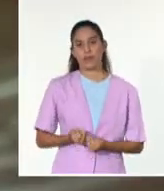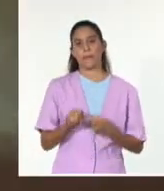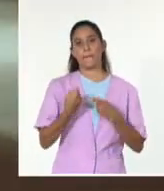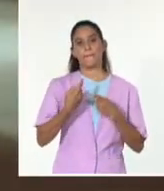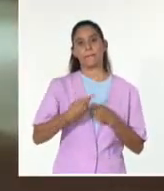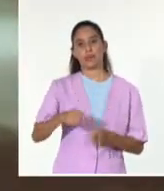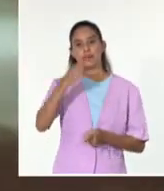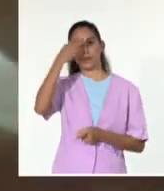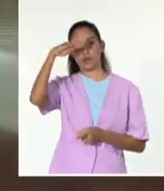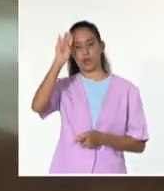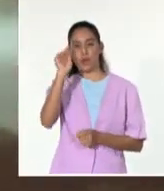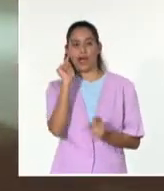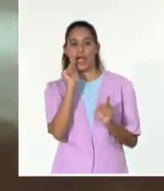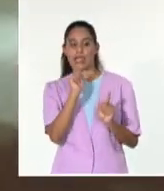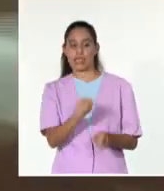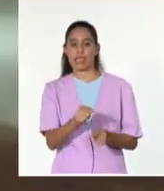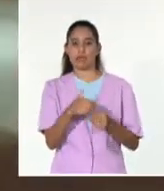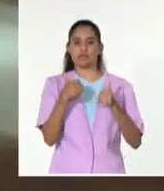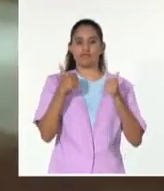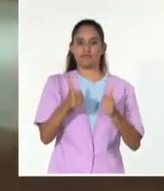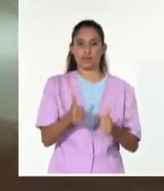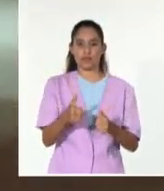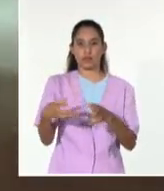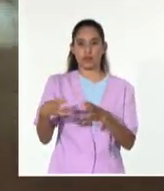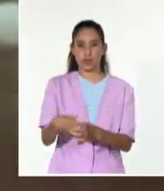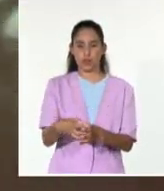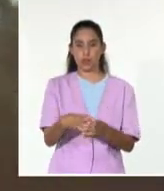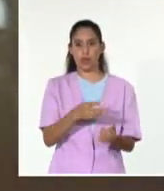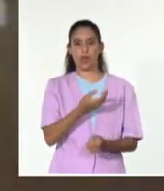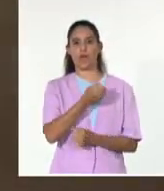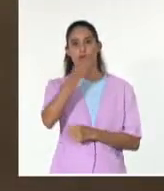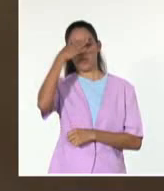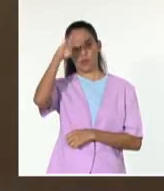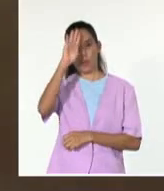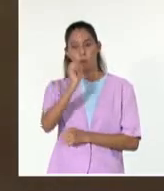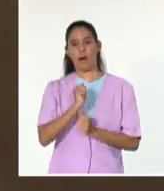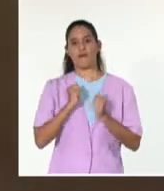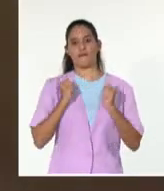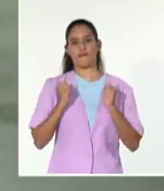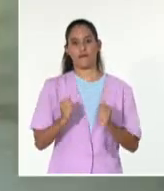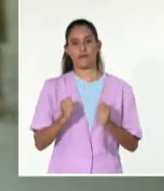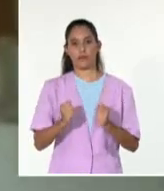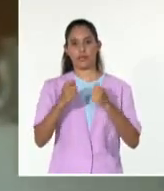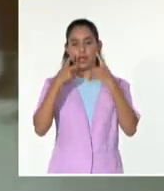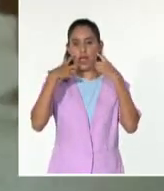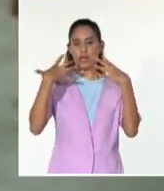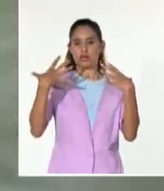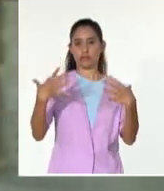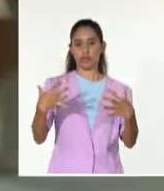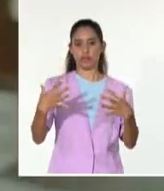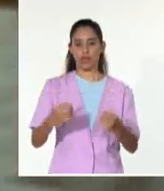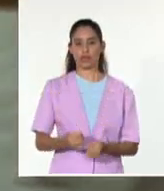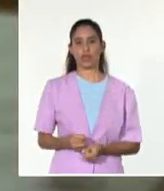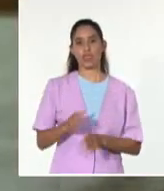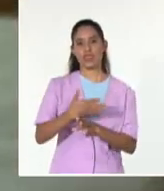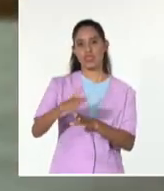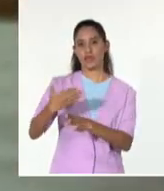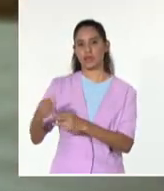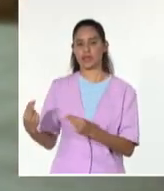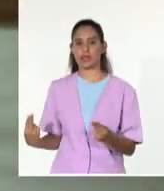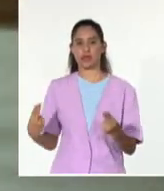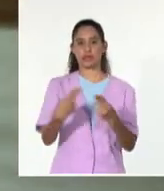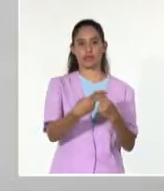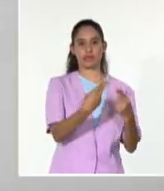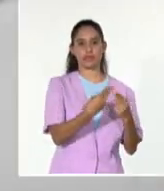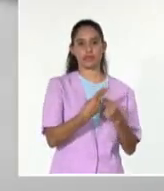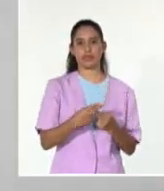por la delegación antillana ha marcado una parte sustancial de la historia de estos certámenes. En este sentido, no se puede